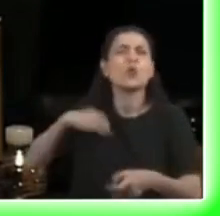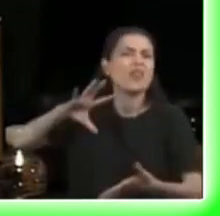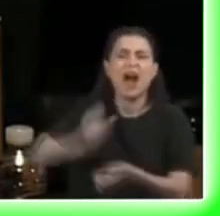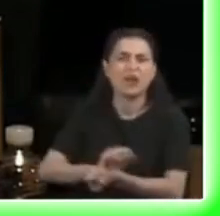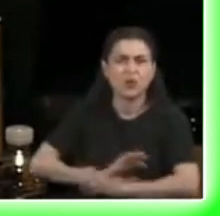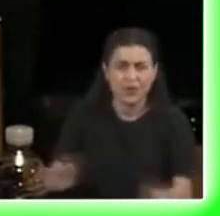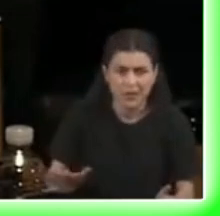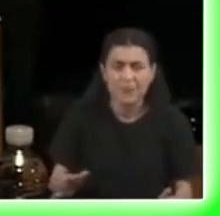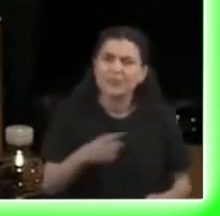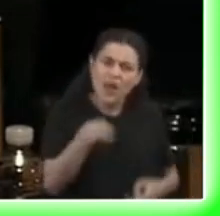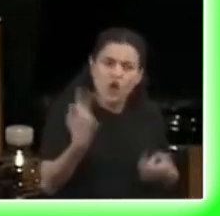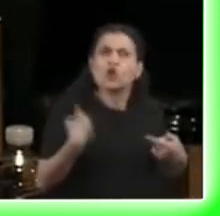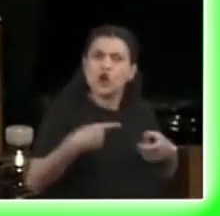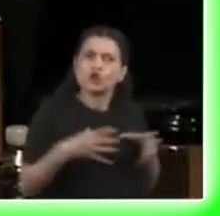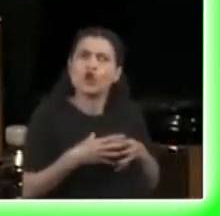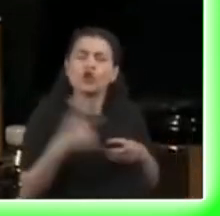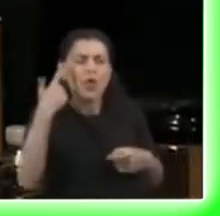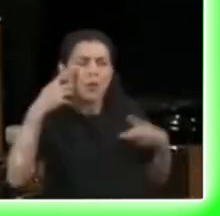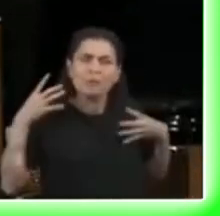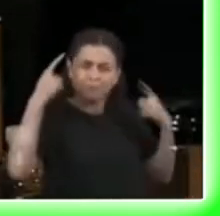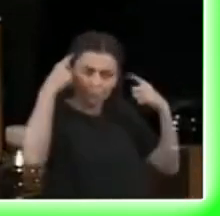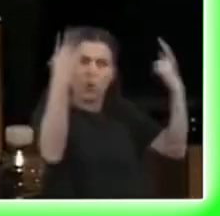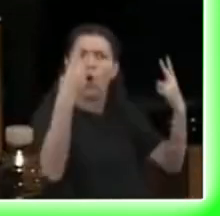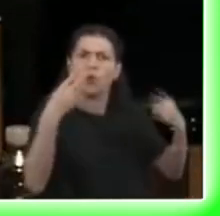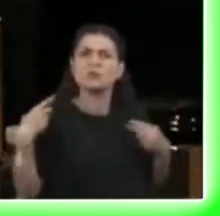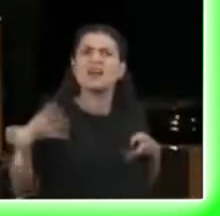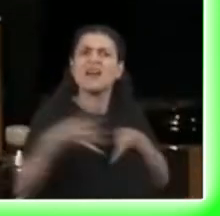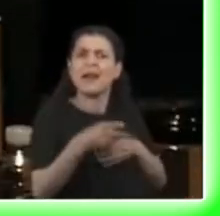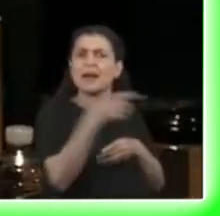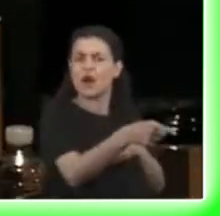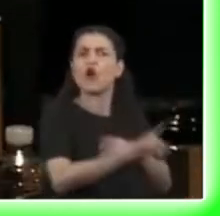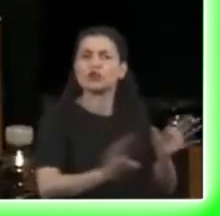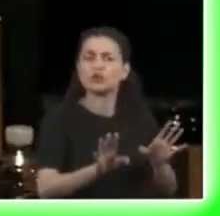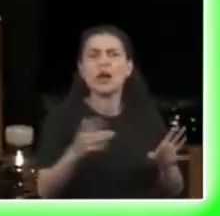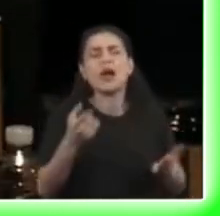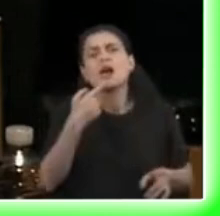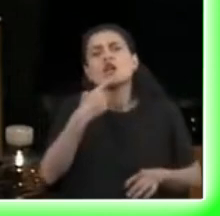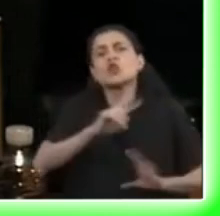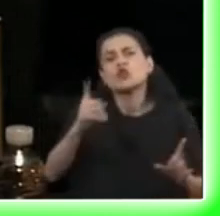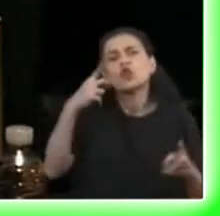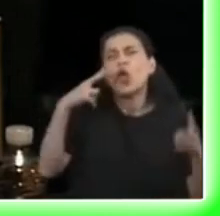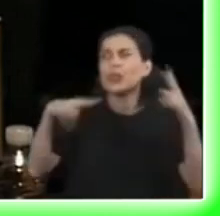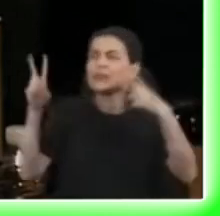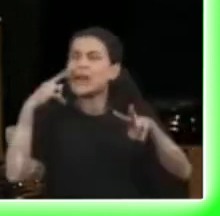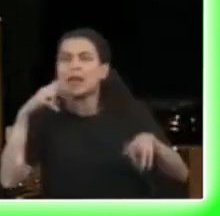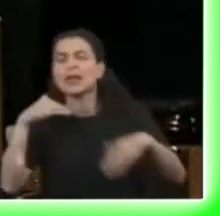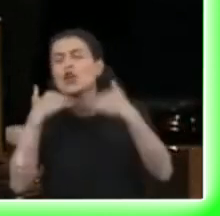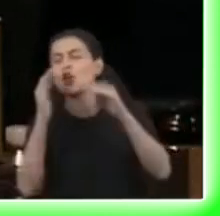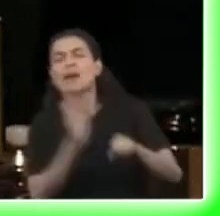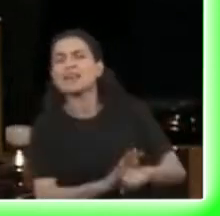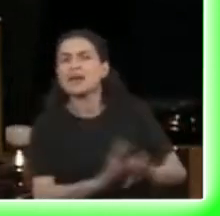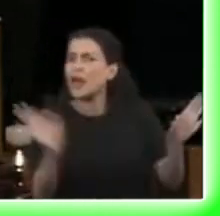es con organización y disciplina de nuestro lado. Por eso no nos podemos dar el lujo de la dispersión ni de las peleas